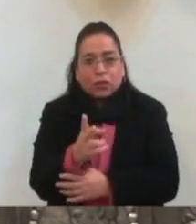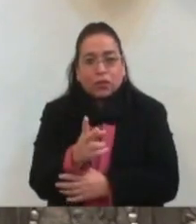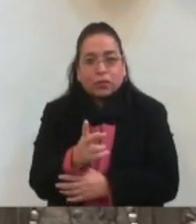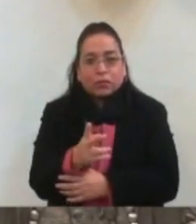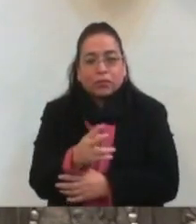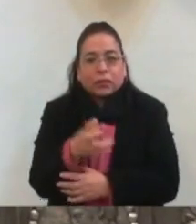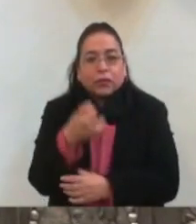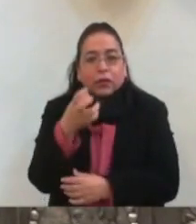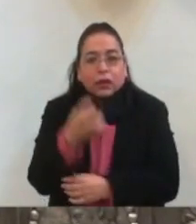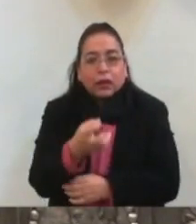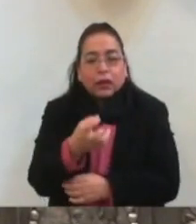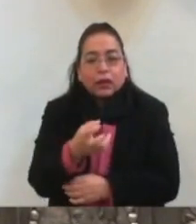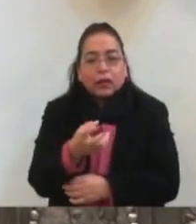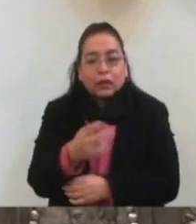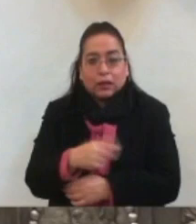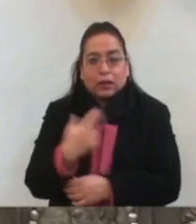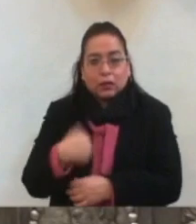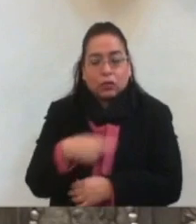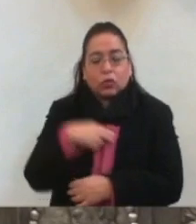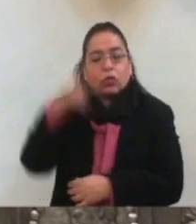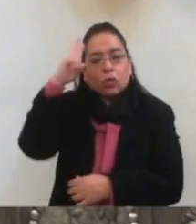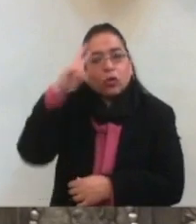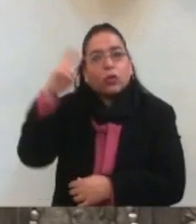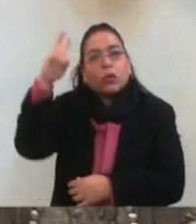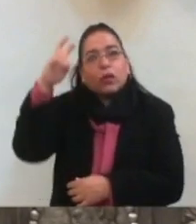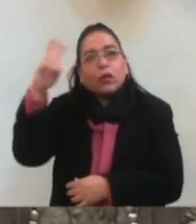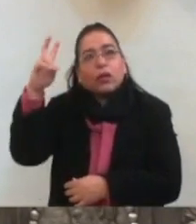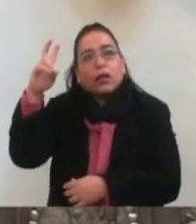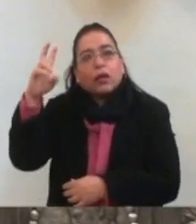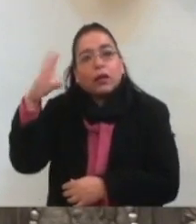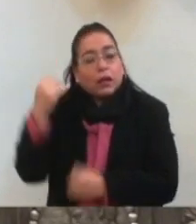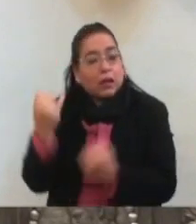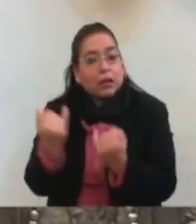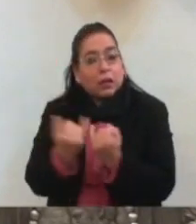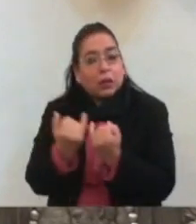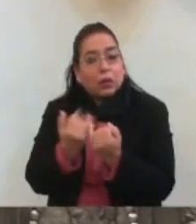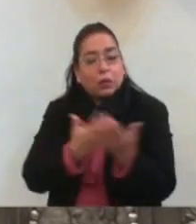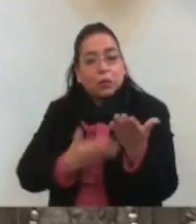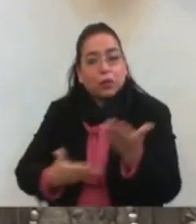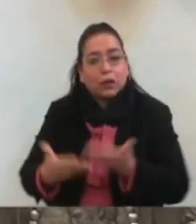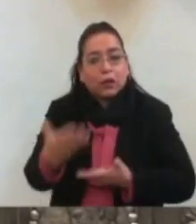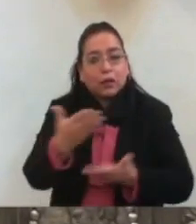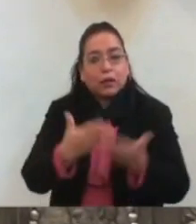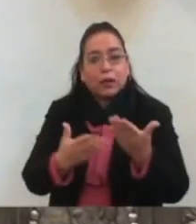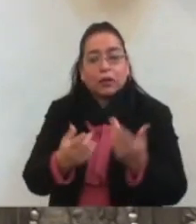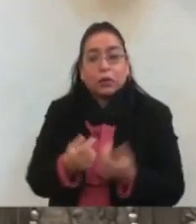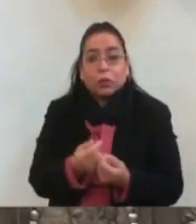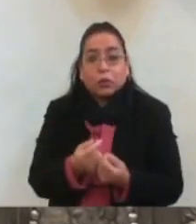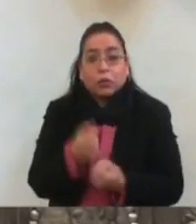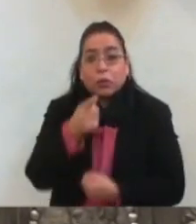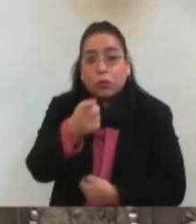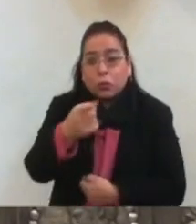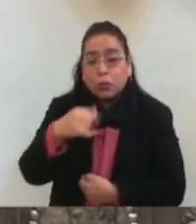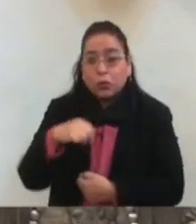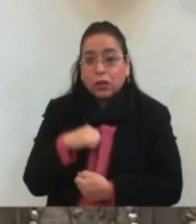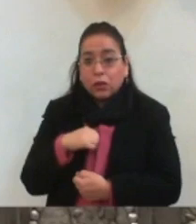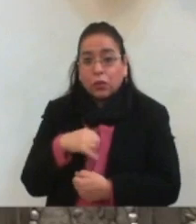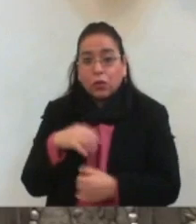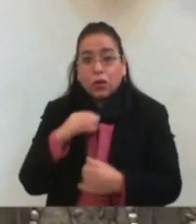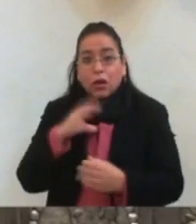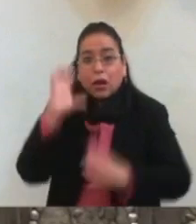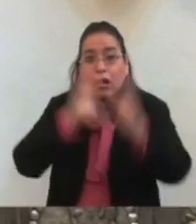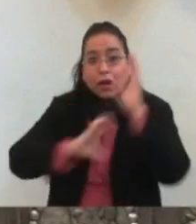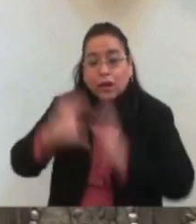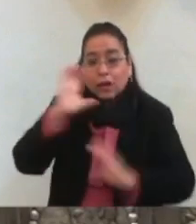y ese sueño compartido encantado vivido